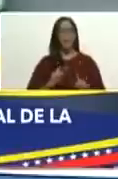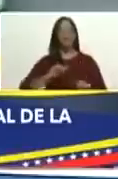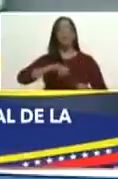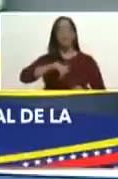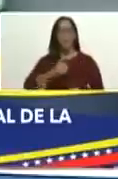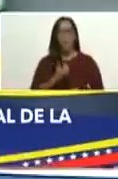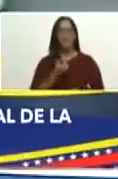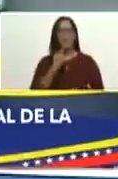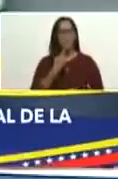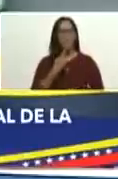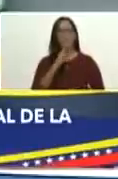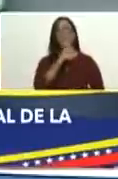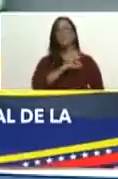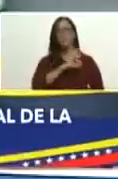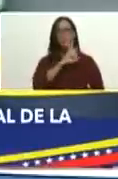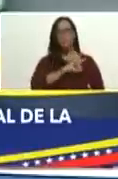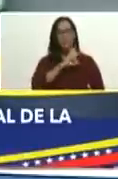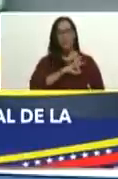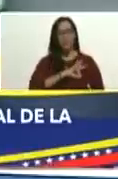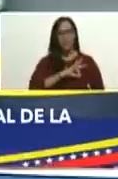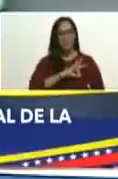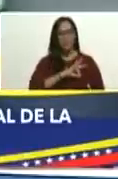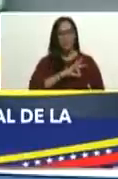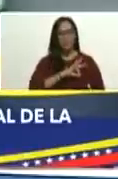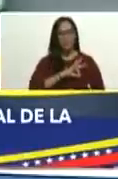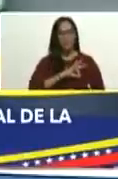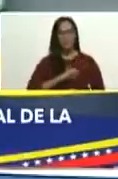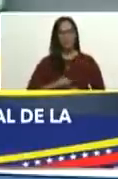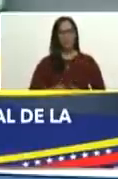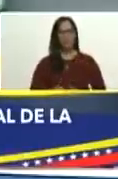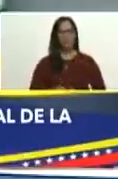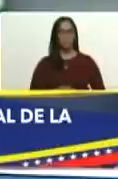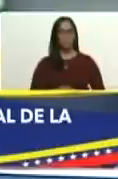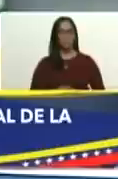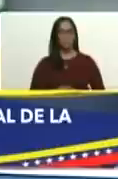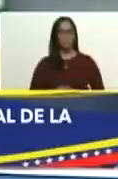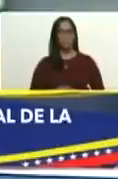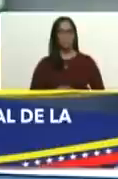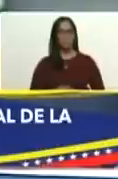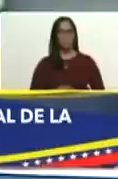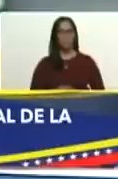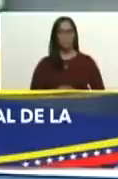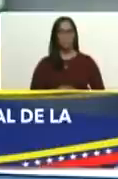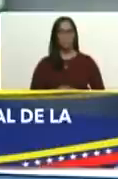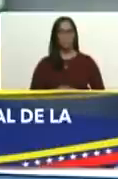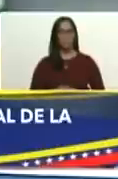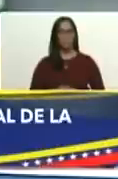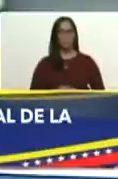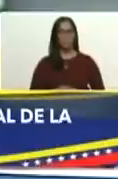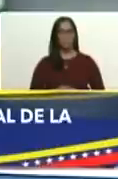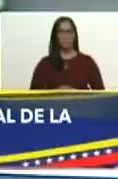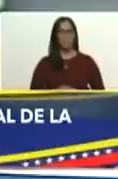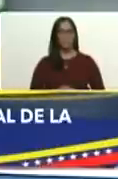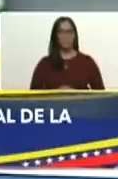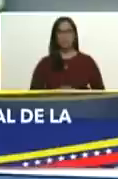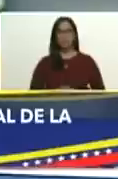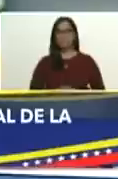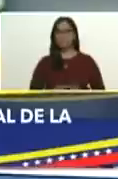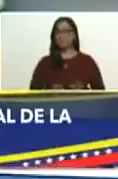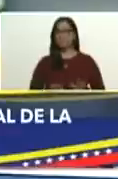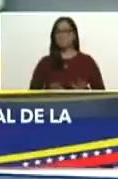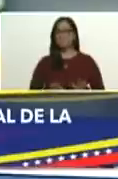socialismo, en esencia, es humanidad, es amor, es